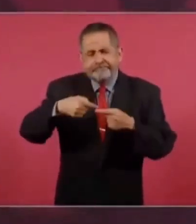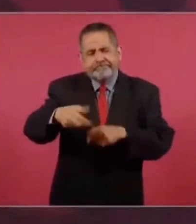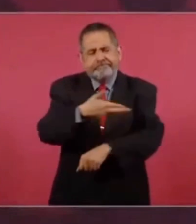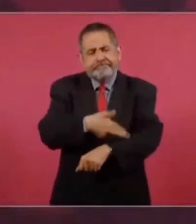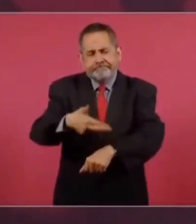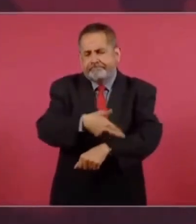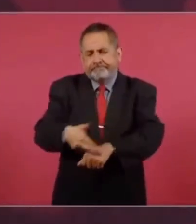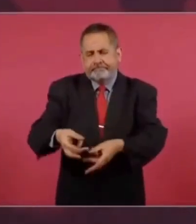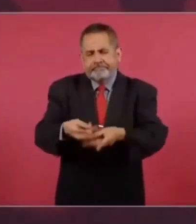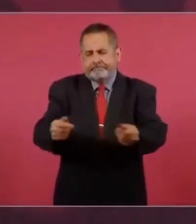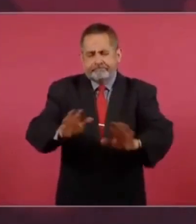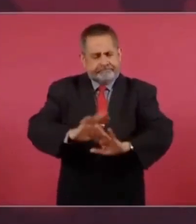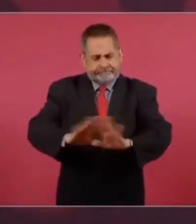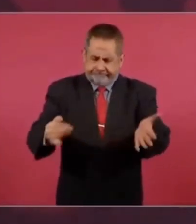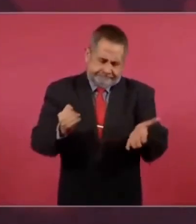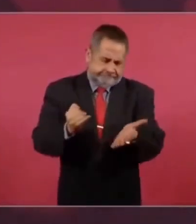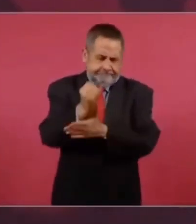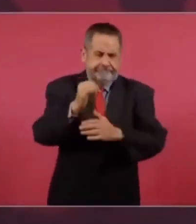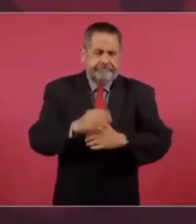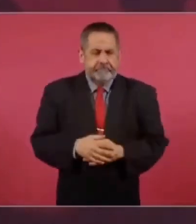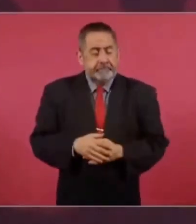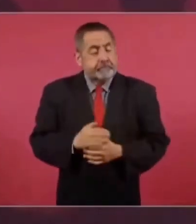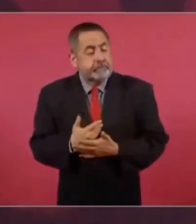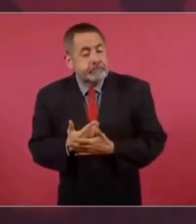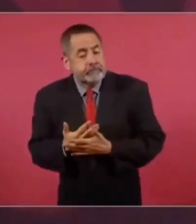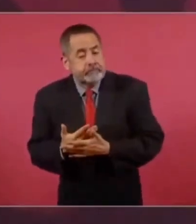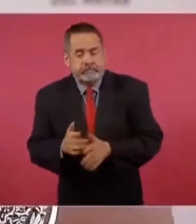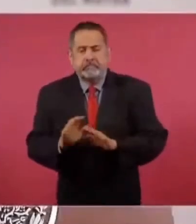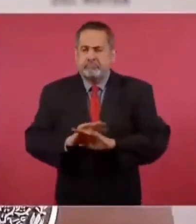por resolverse. Estamos esperando